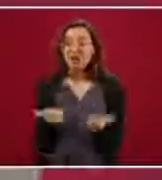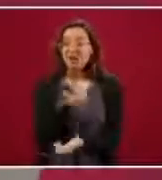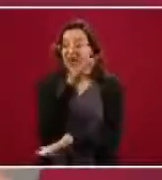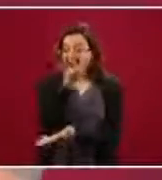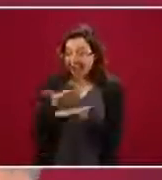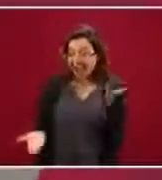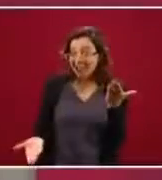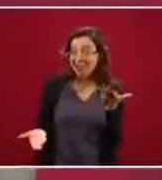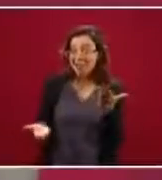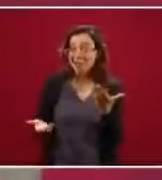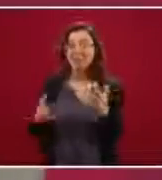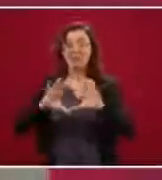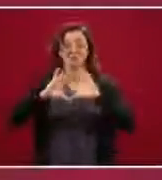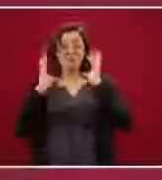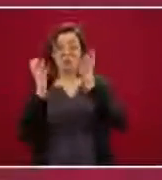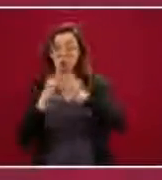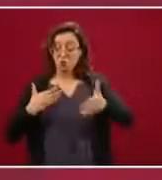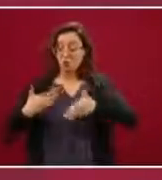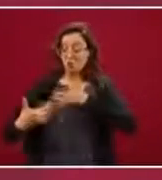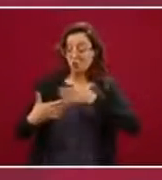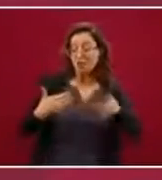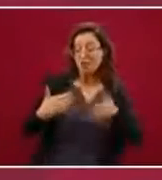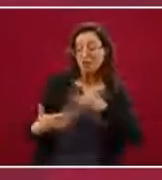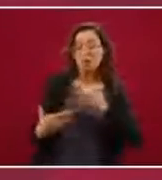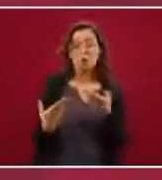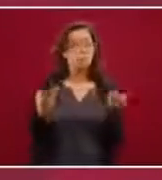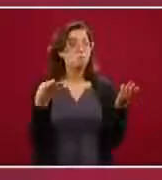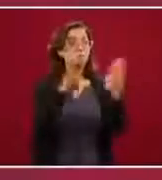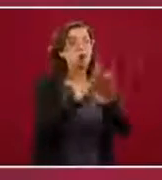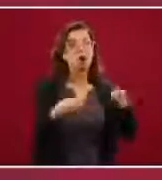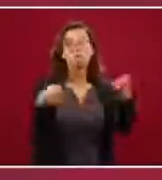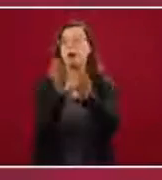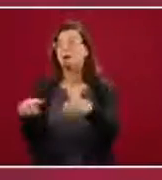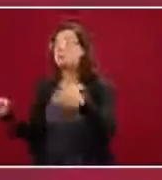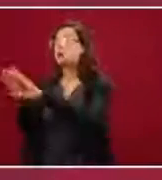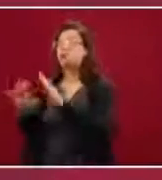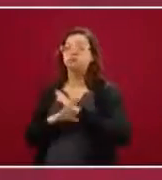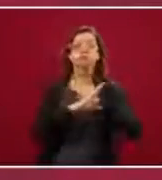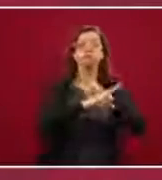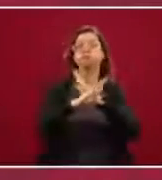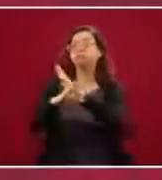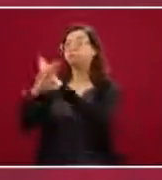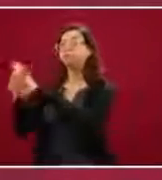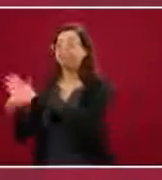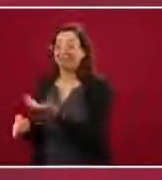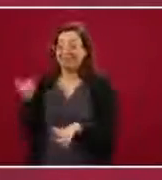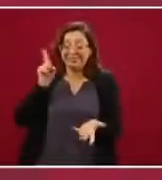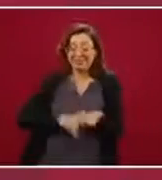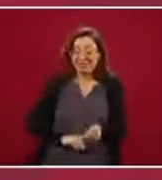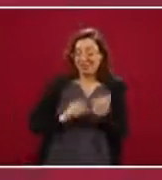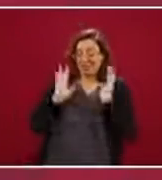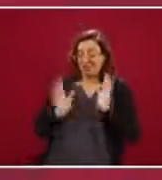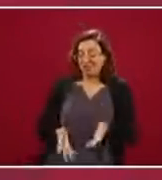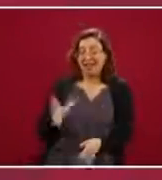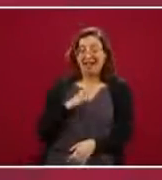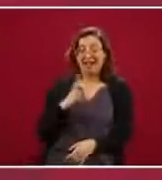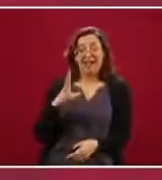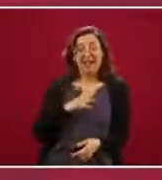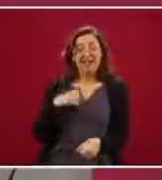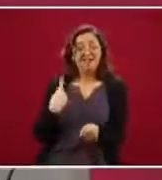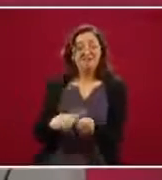las fronteras geográficas, políticas, sirva de algo una vez que existe transmisión al interior de los